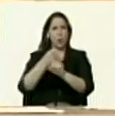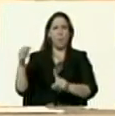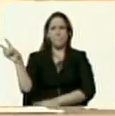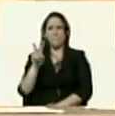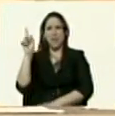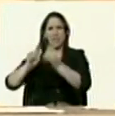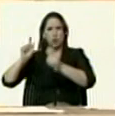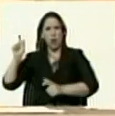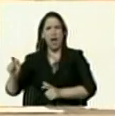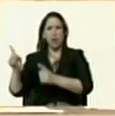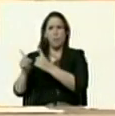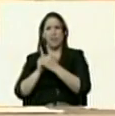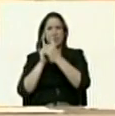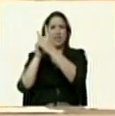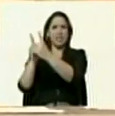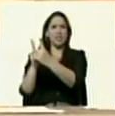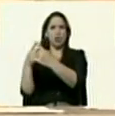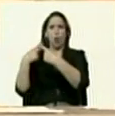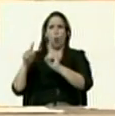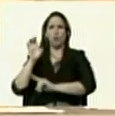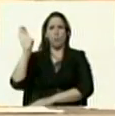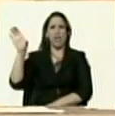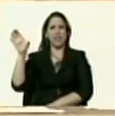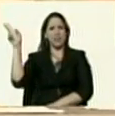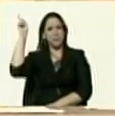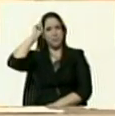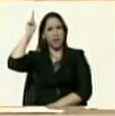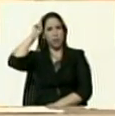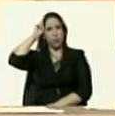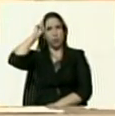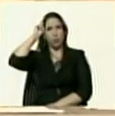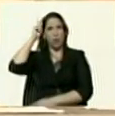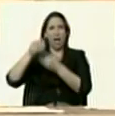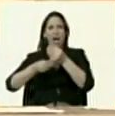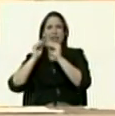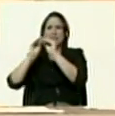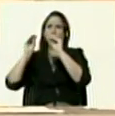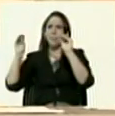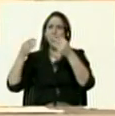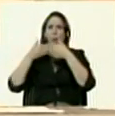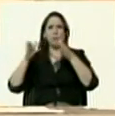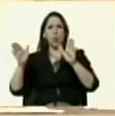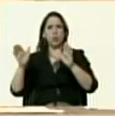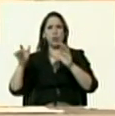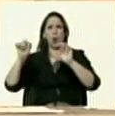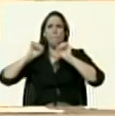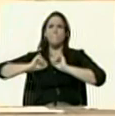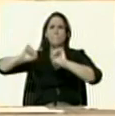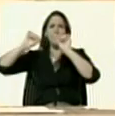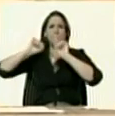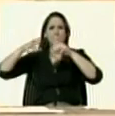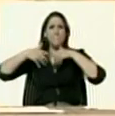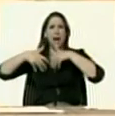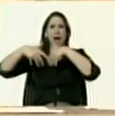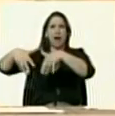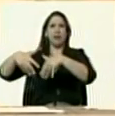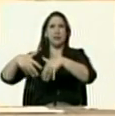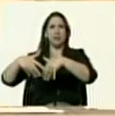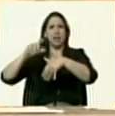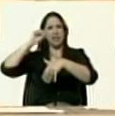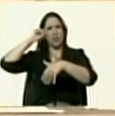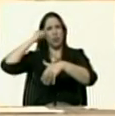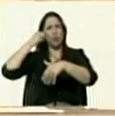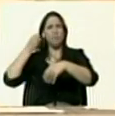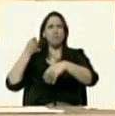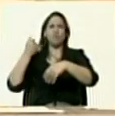a perseguirlos, y que en Perú haya un llamado público a una marcha, me recordó mucho a